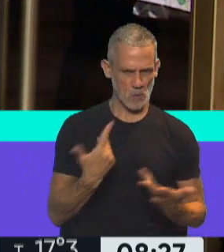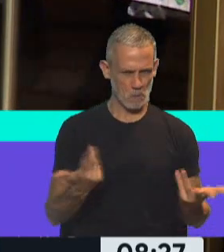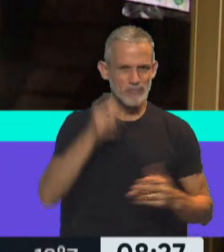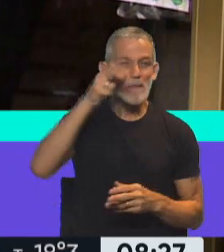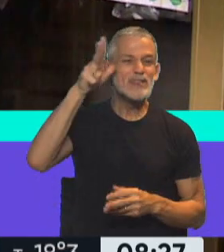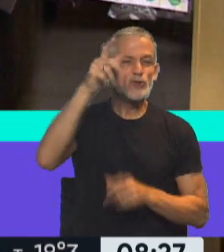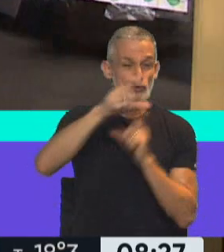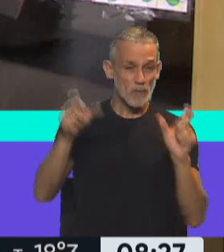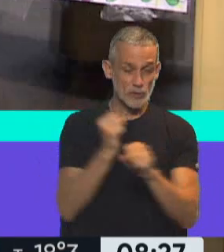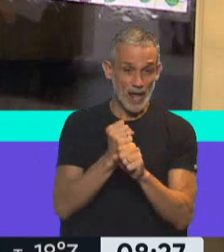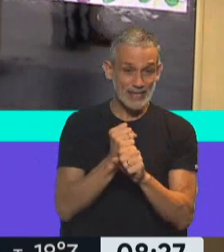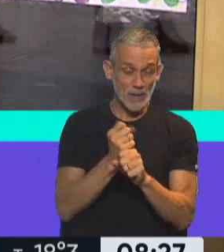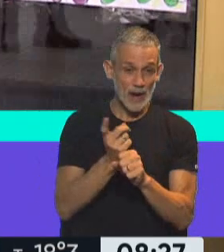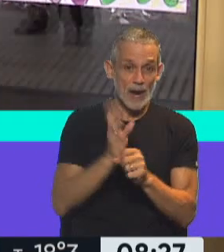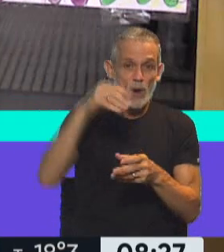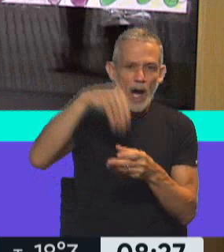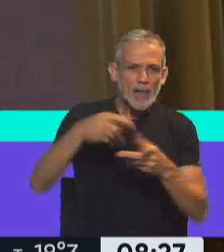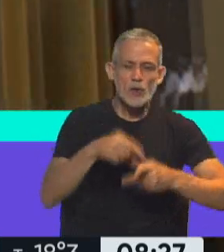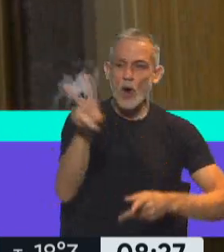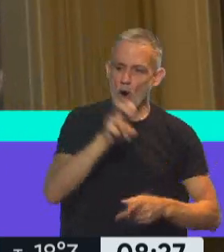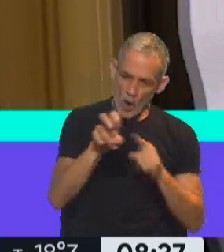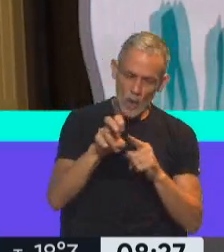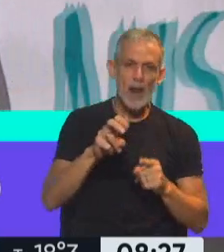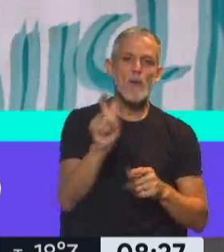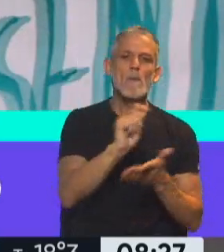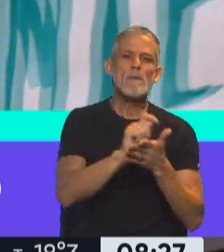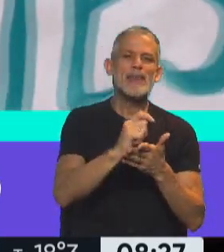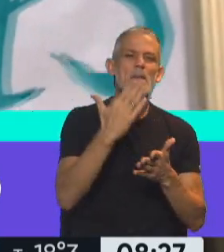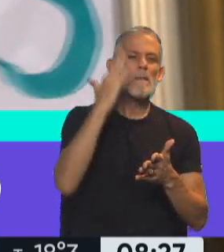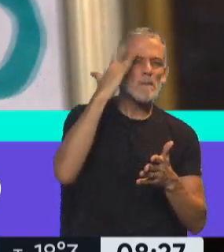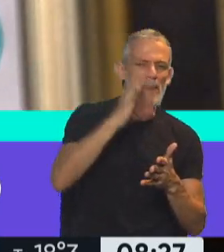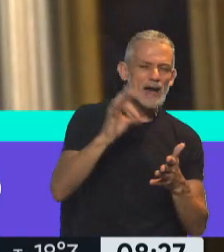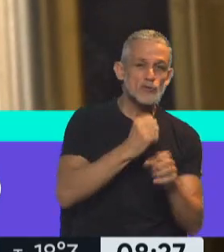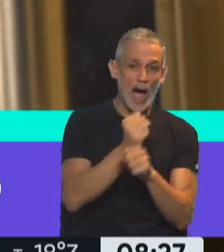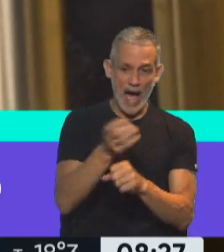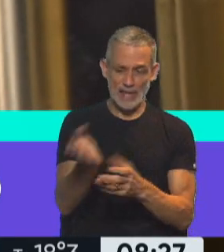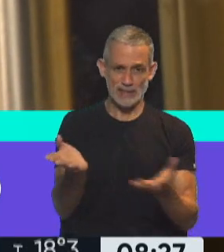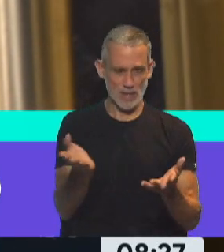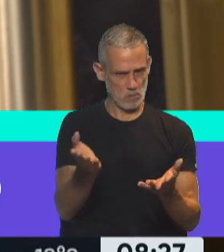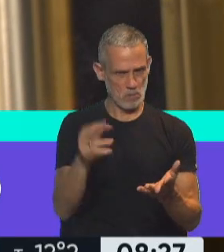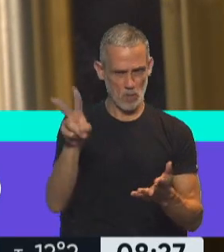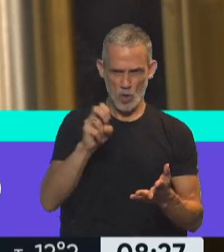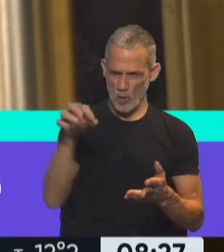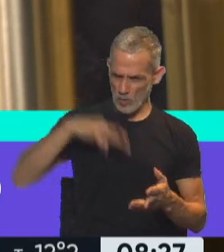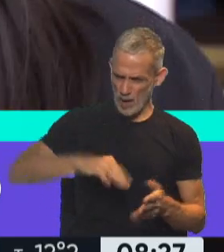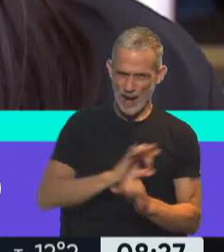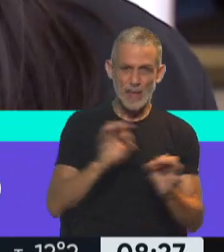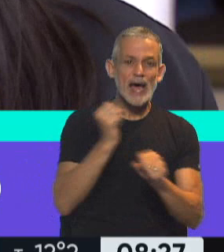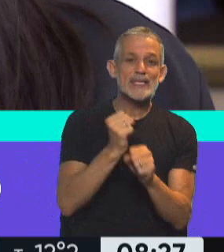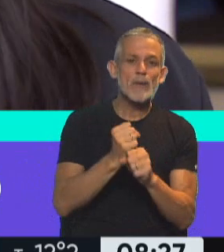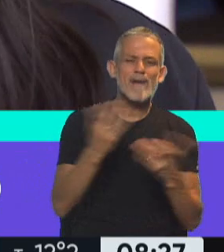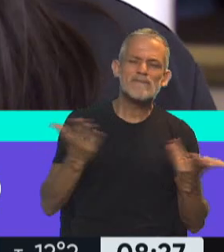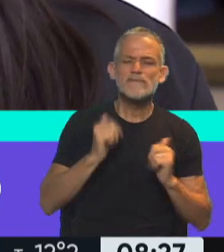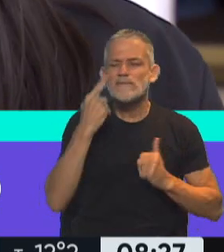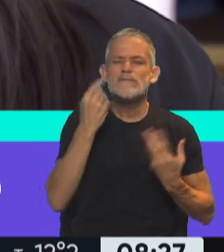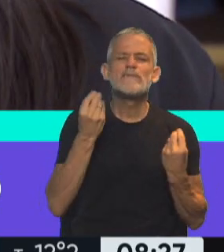28 trabajadores no estaban cobrando desde el mes de marzo. Sí, sí, sí. O sea, trabajábamos con la esperanza